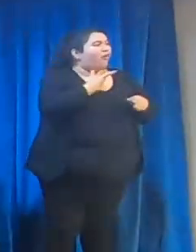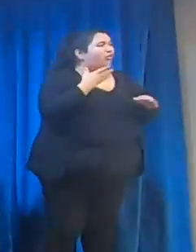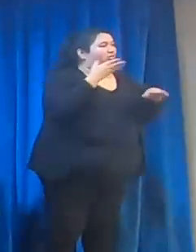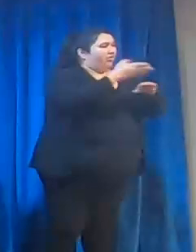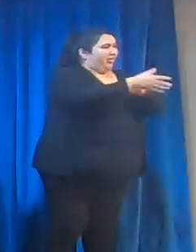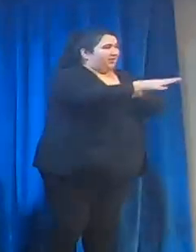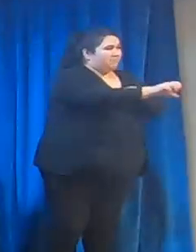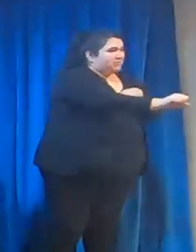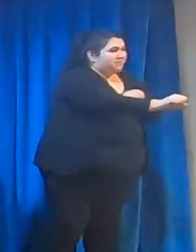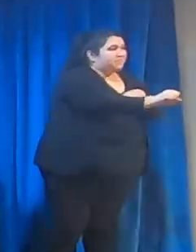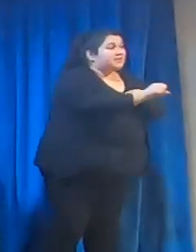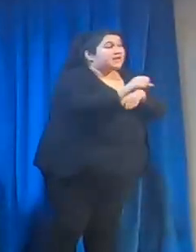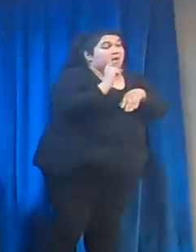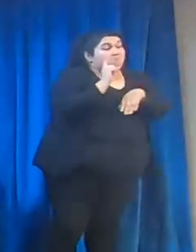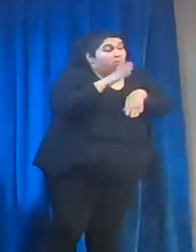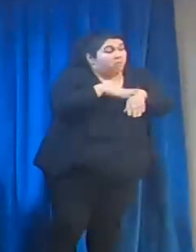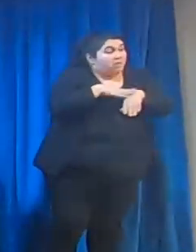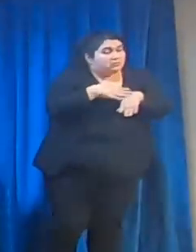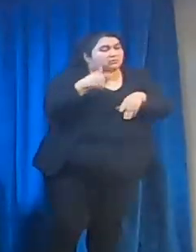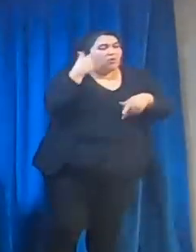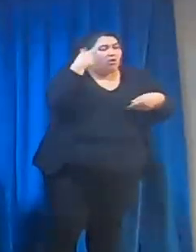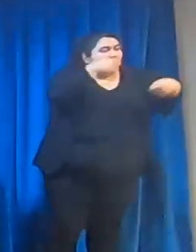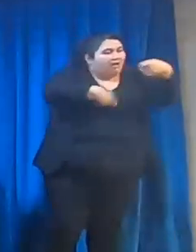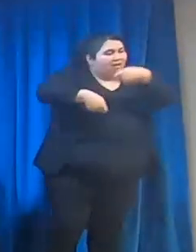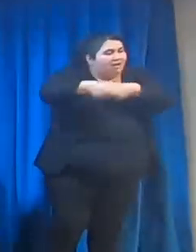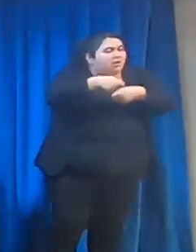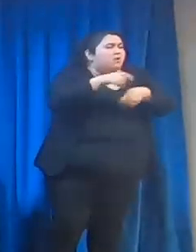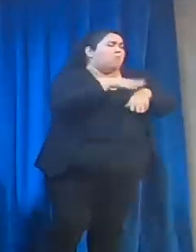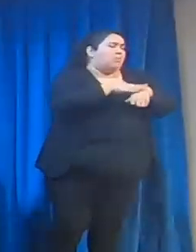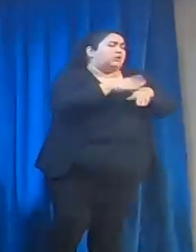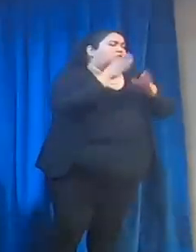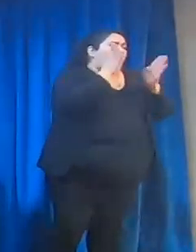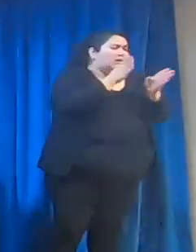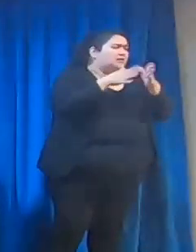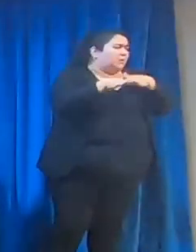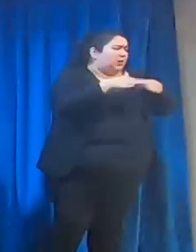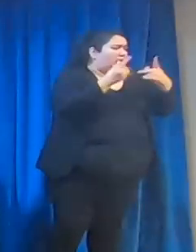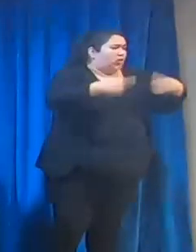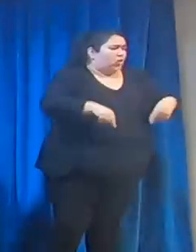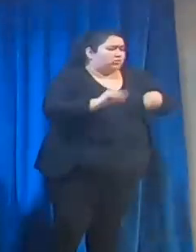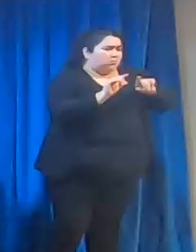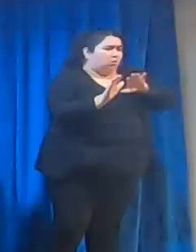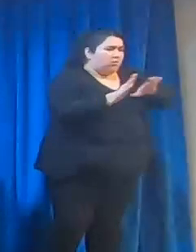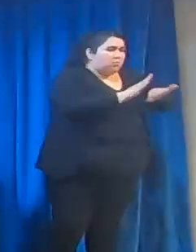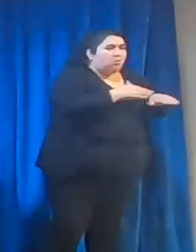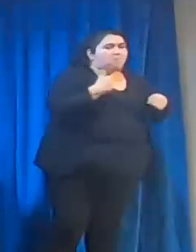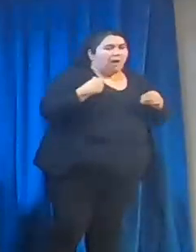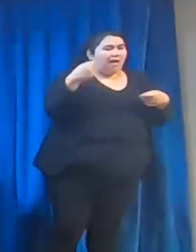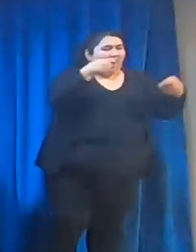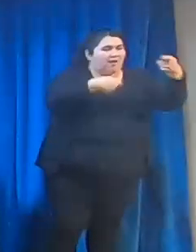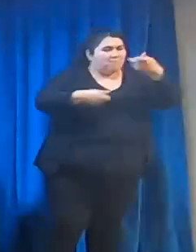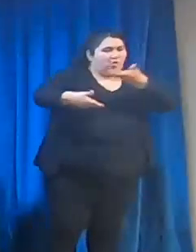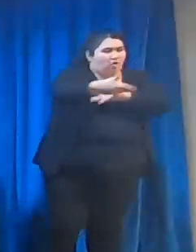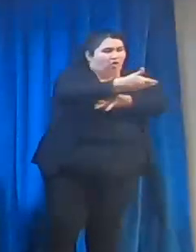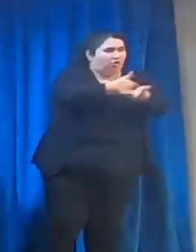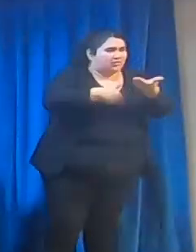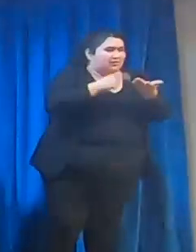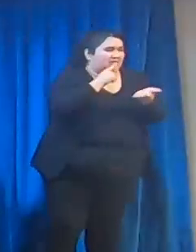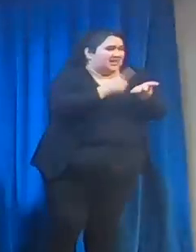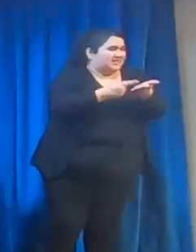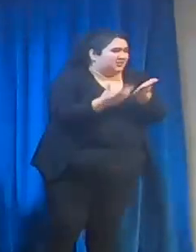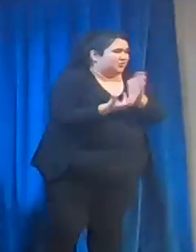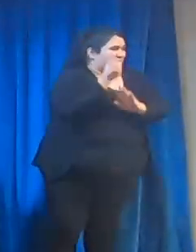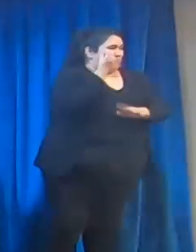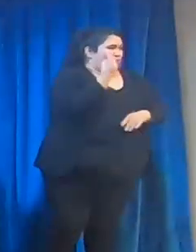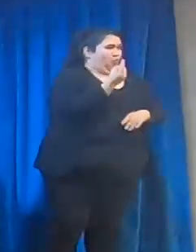lugares. Dejan espacios, ¿sí?, de esas actividades puntuales para la definición conjunta. Y también alternan,